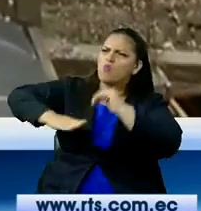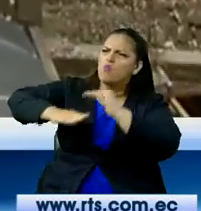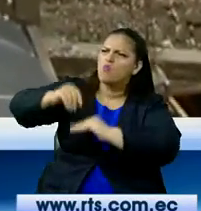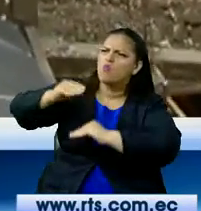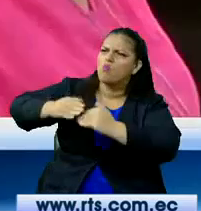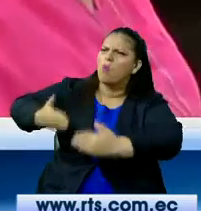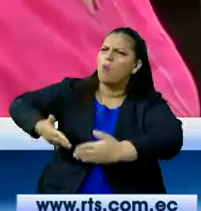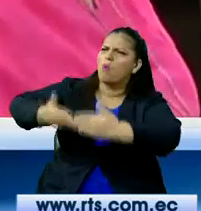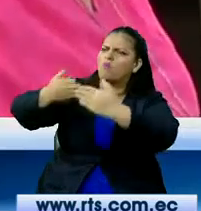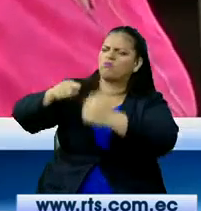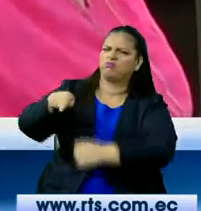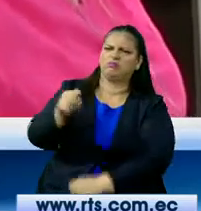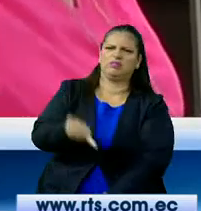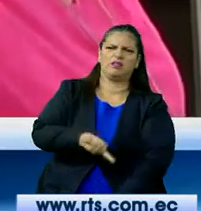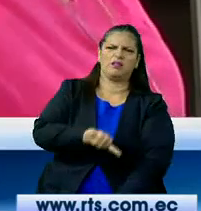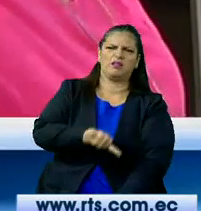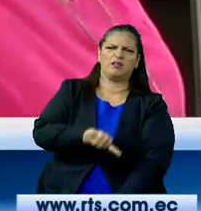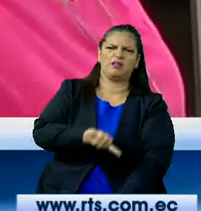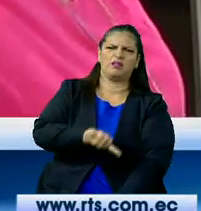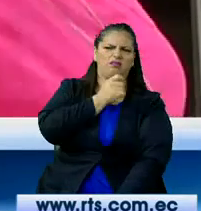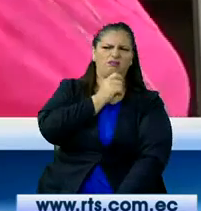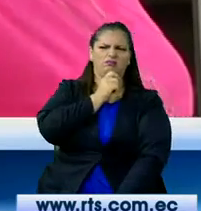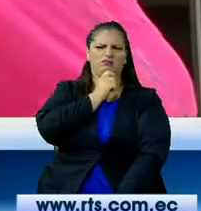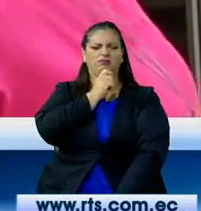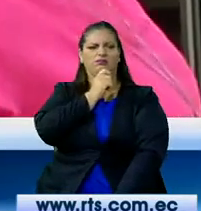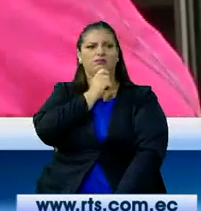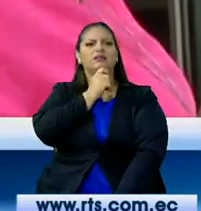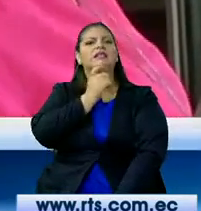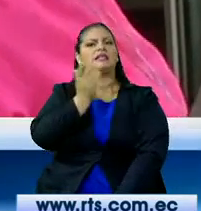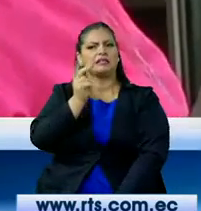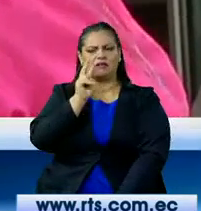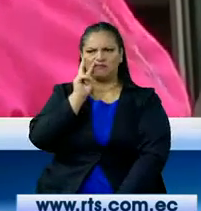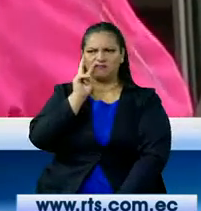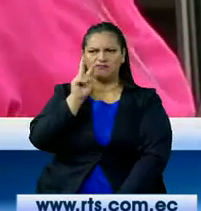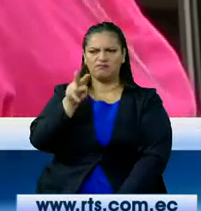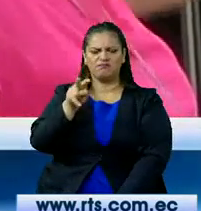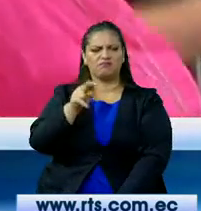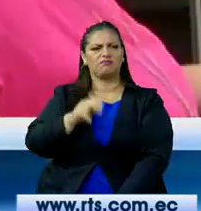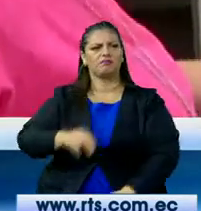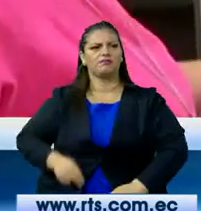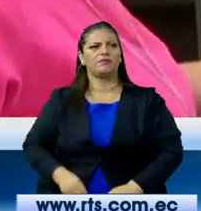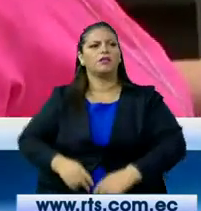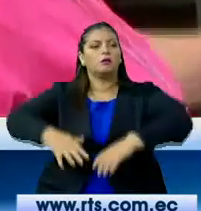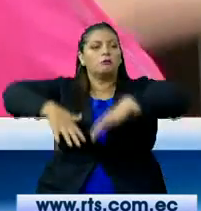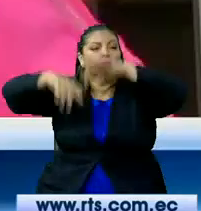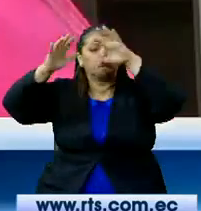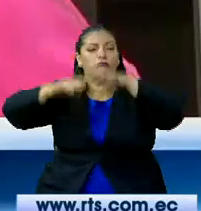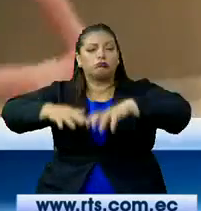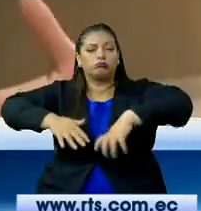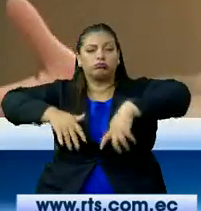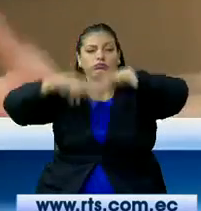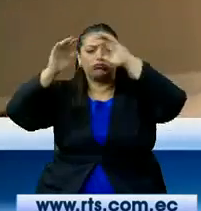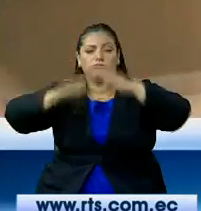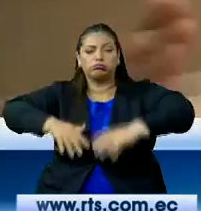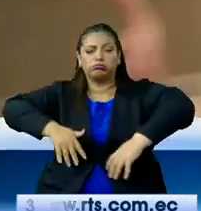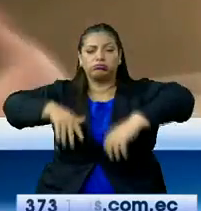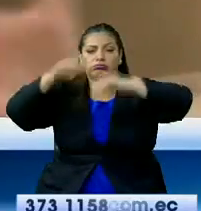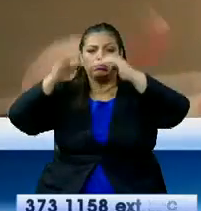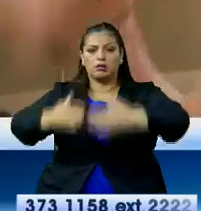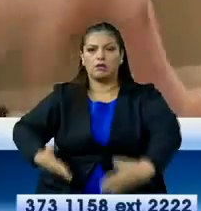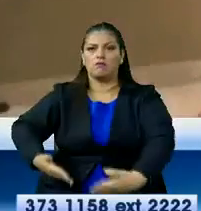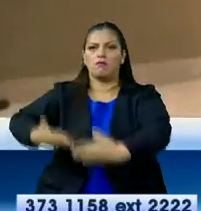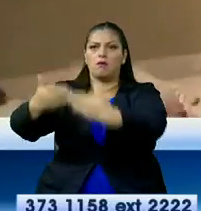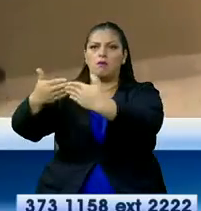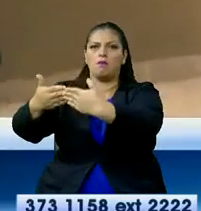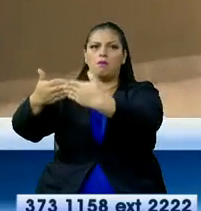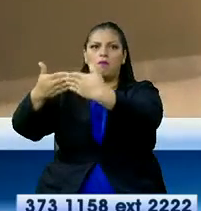finalmente se dio tras el fuerte aguacero del lunes. A medida que fue lloviendo, el muro se venía